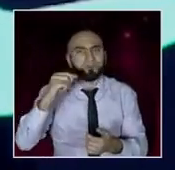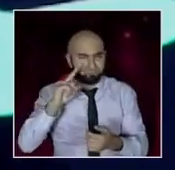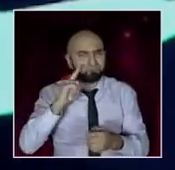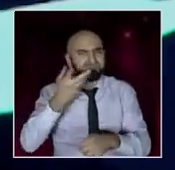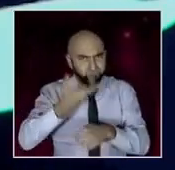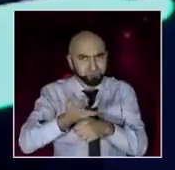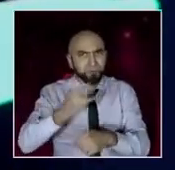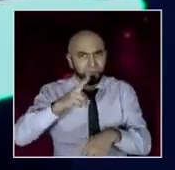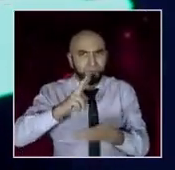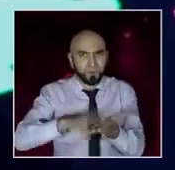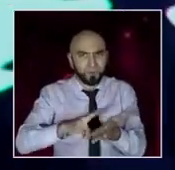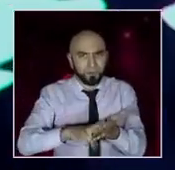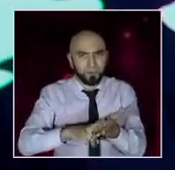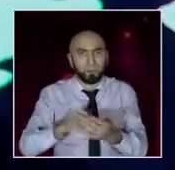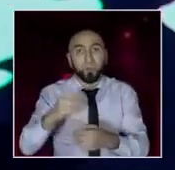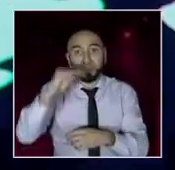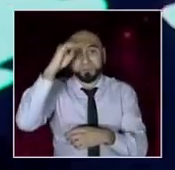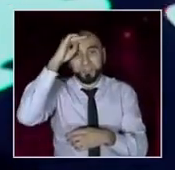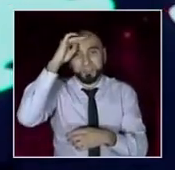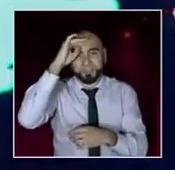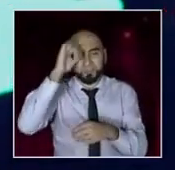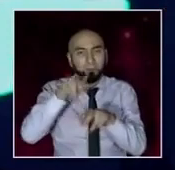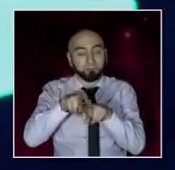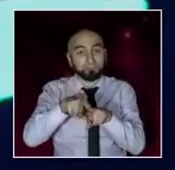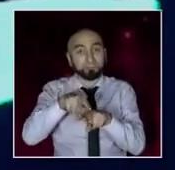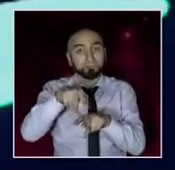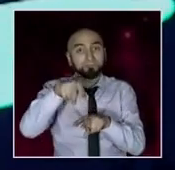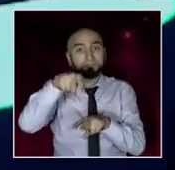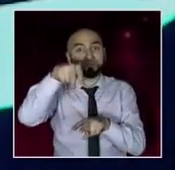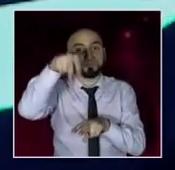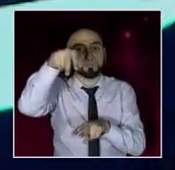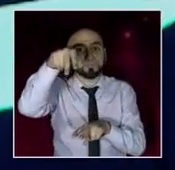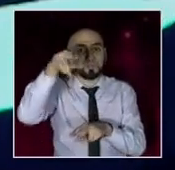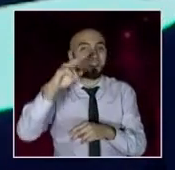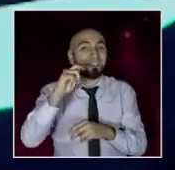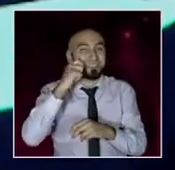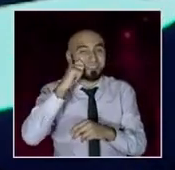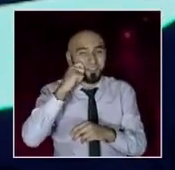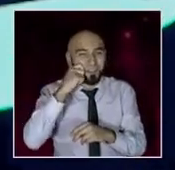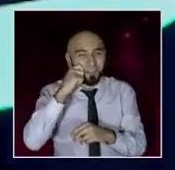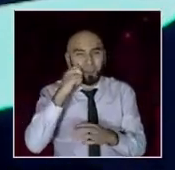Y si tienes una experiencia fuera del cuerpo, no significa que realmente